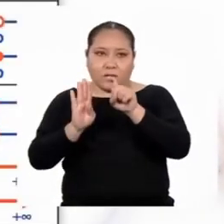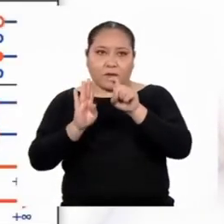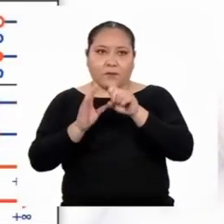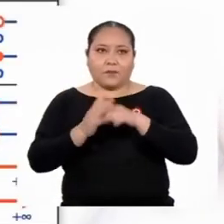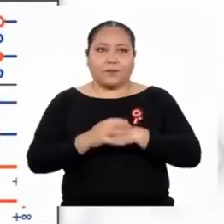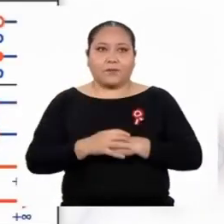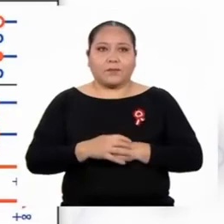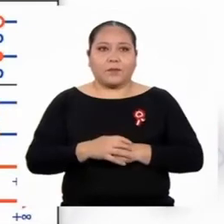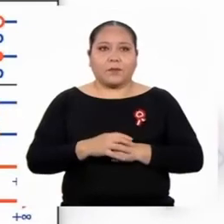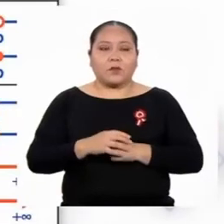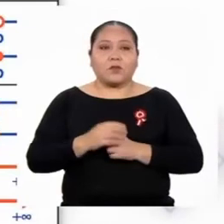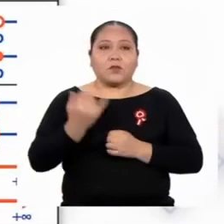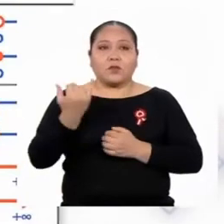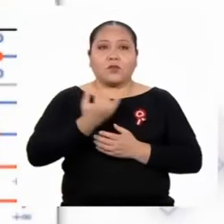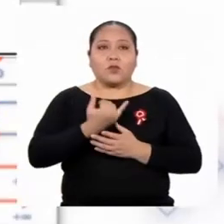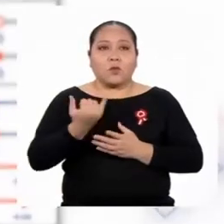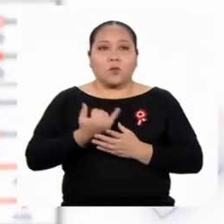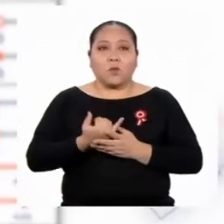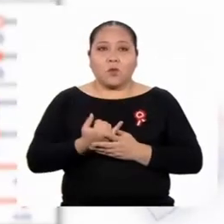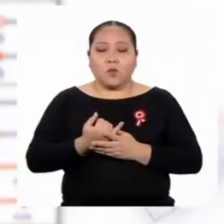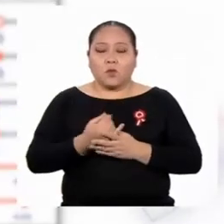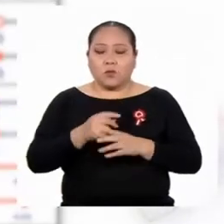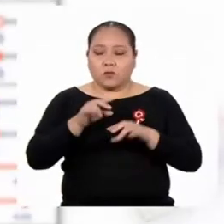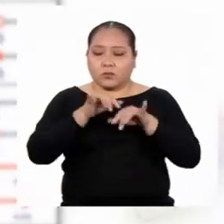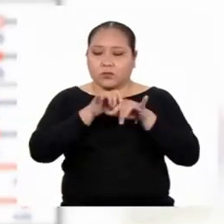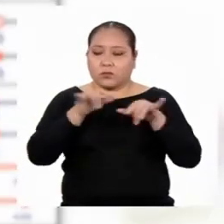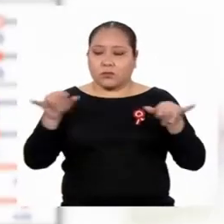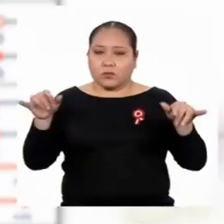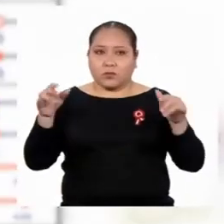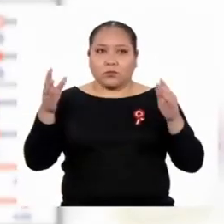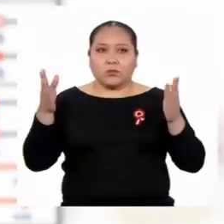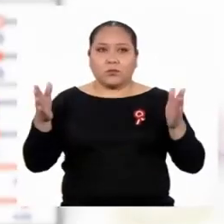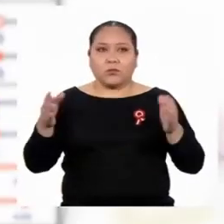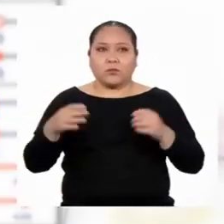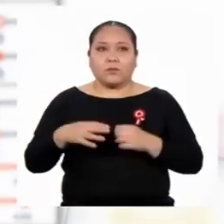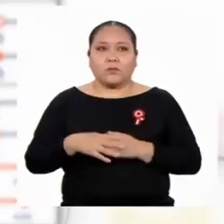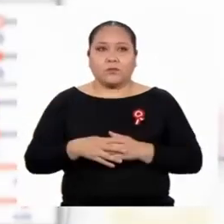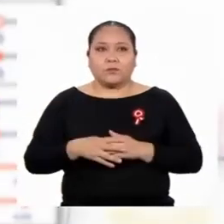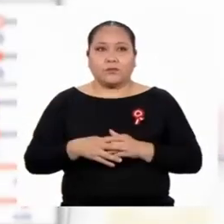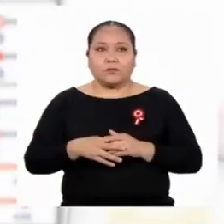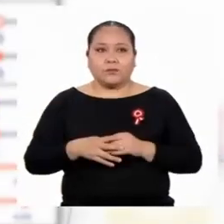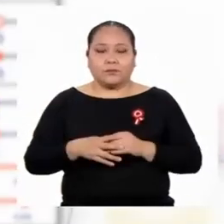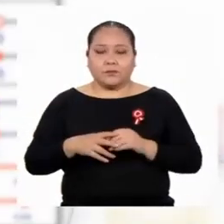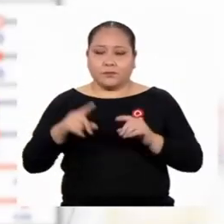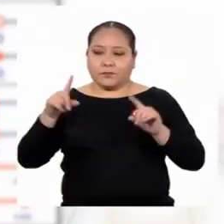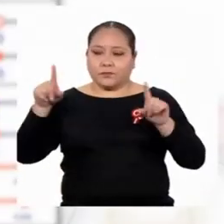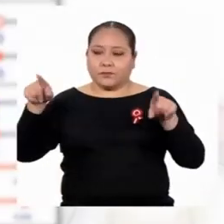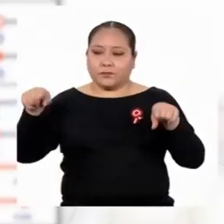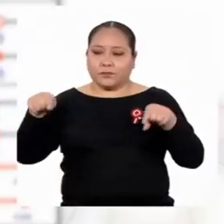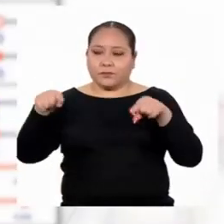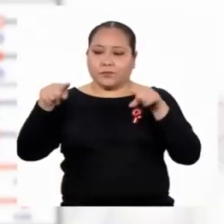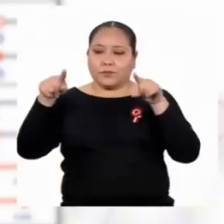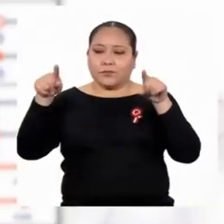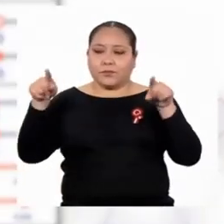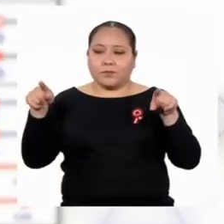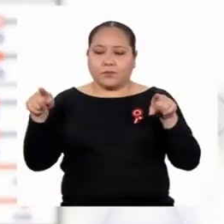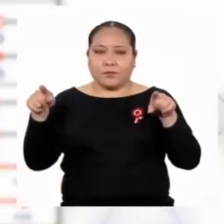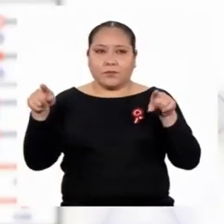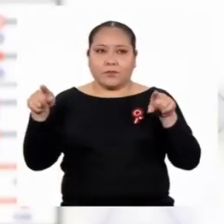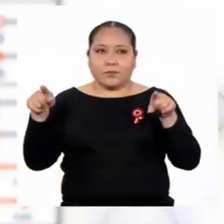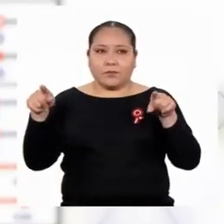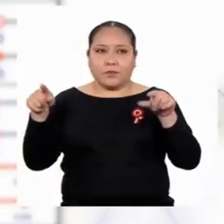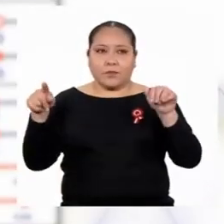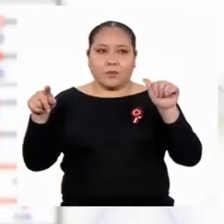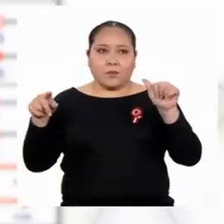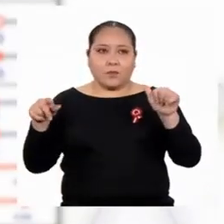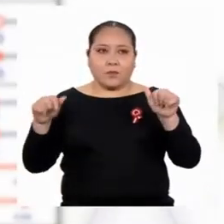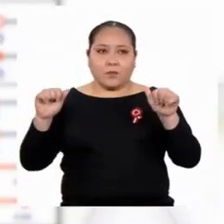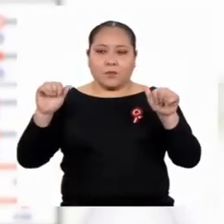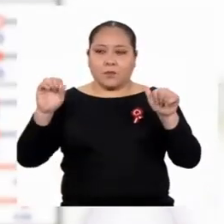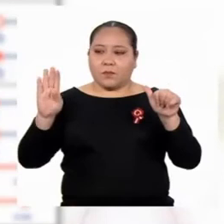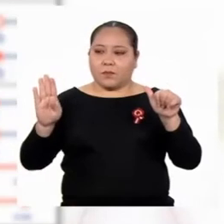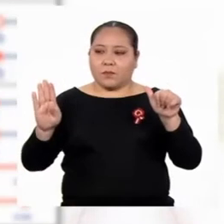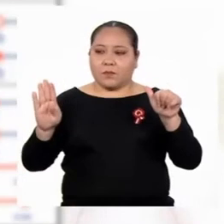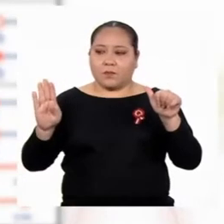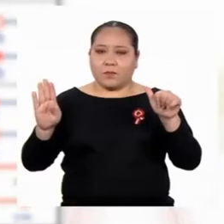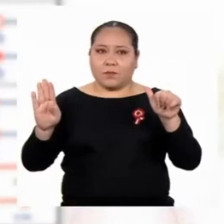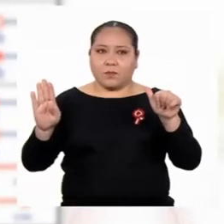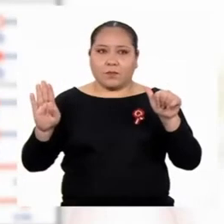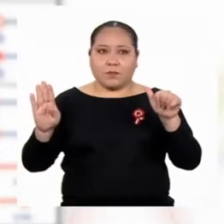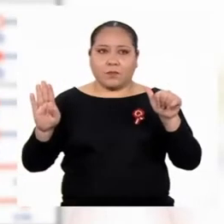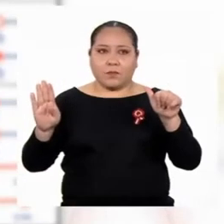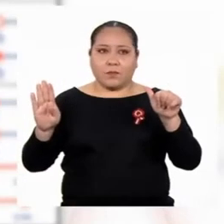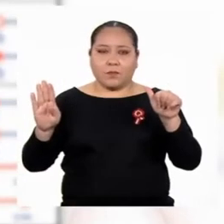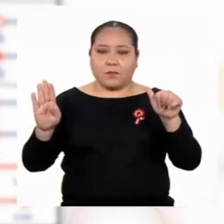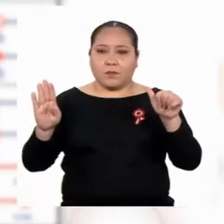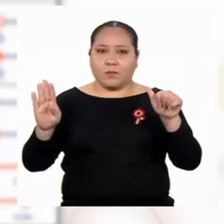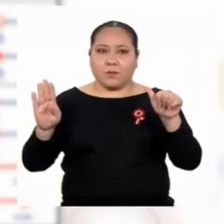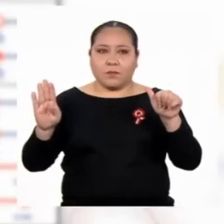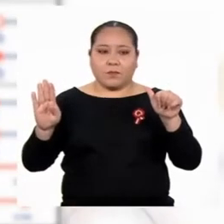su notación gráfica en la recta numérica, donde se traza un segmento limitado por dos pequeños círculos en blanco a